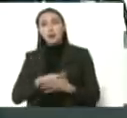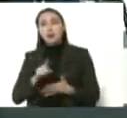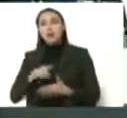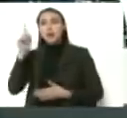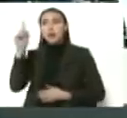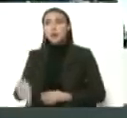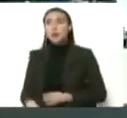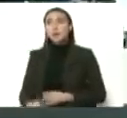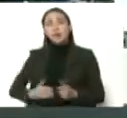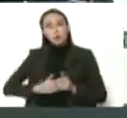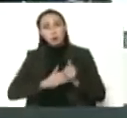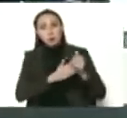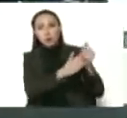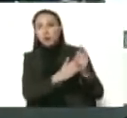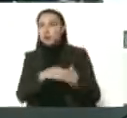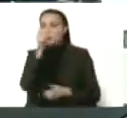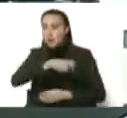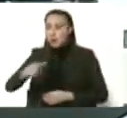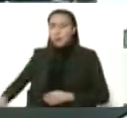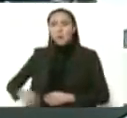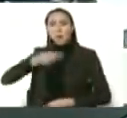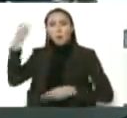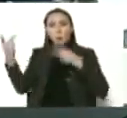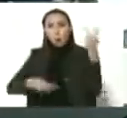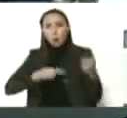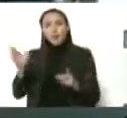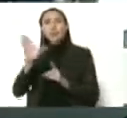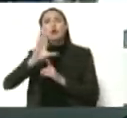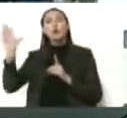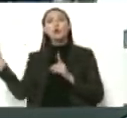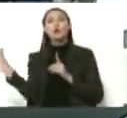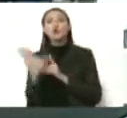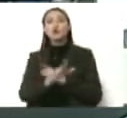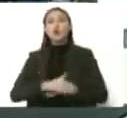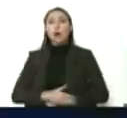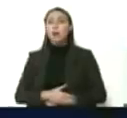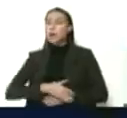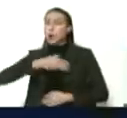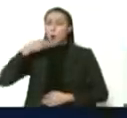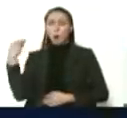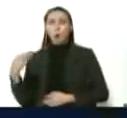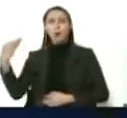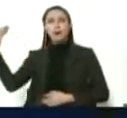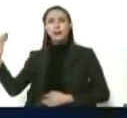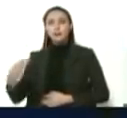líderes sociales, políticos, culturales, juveniles.